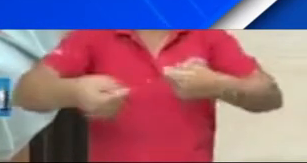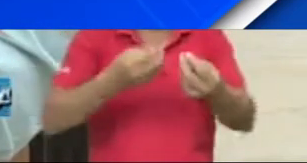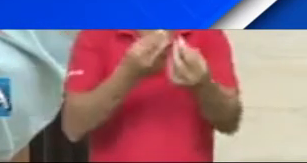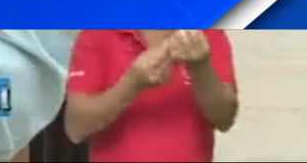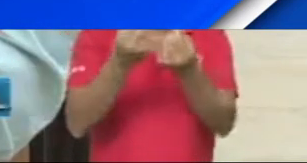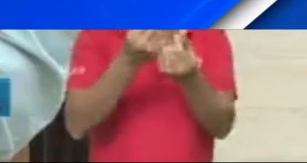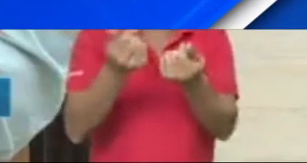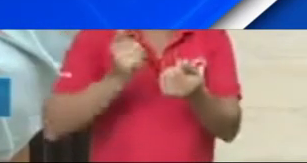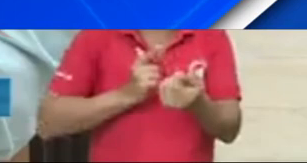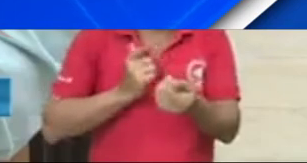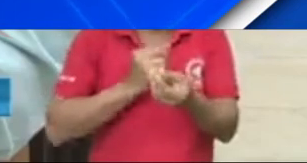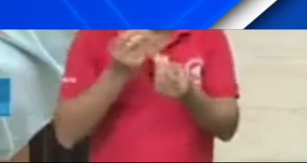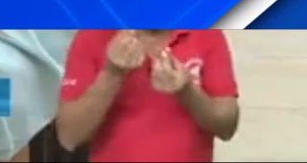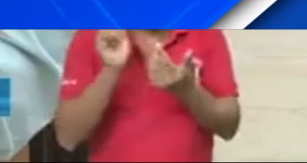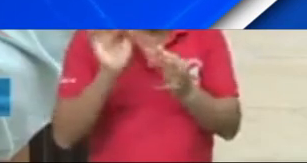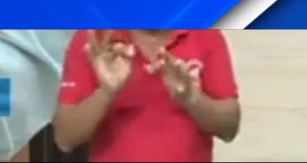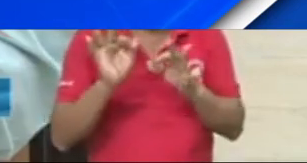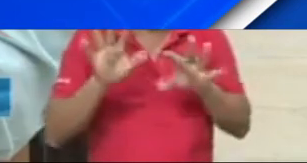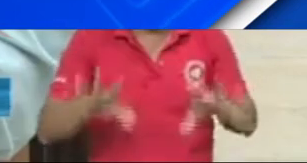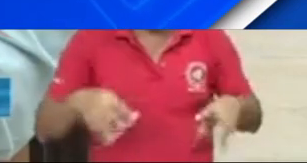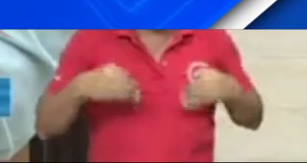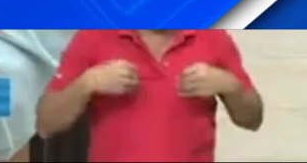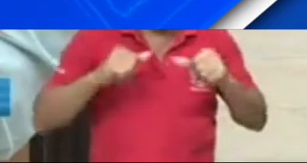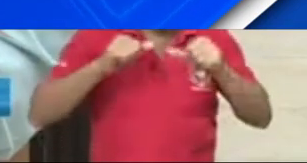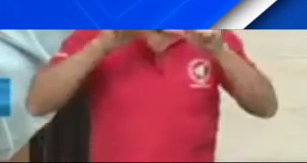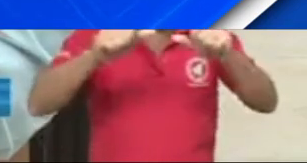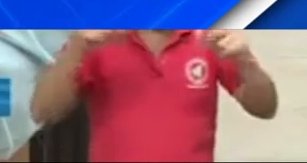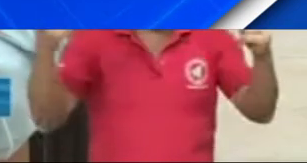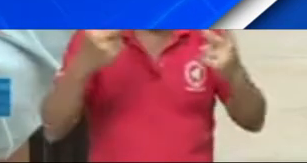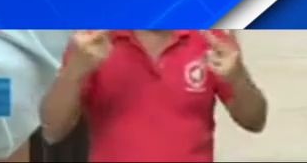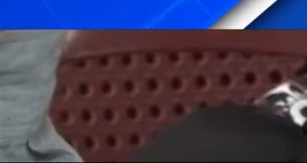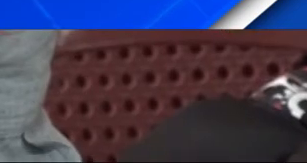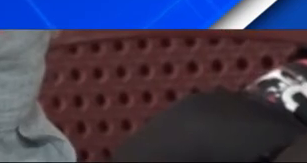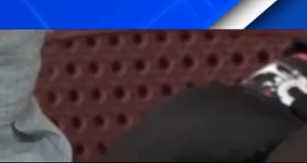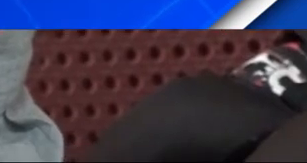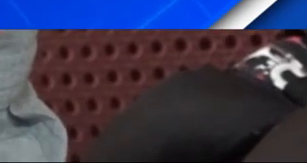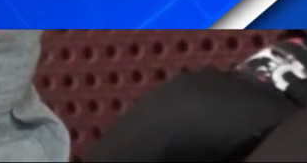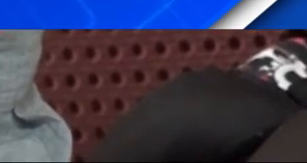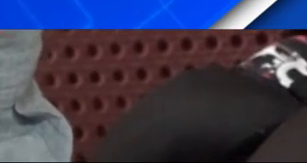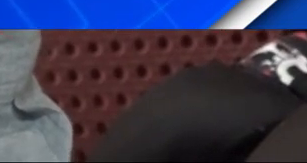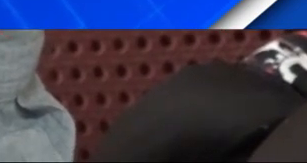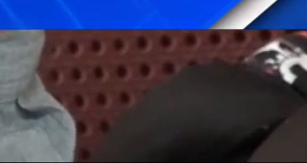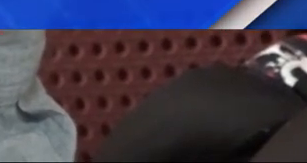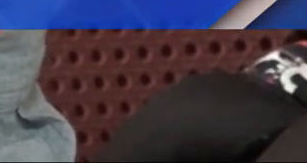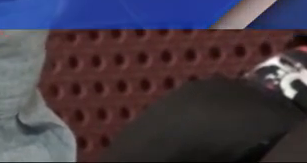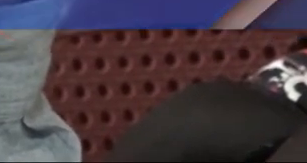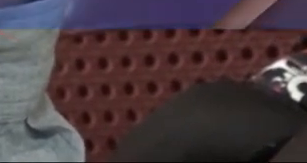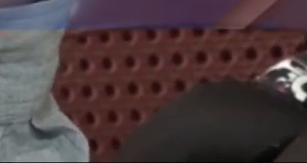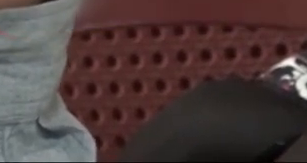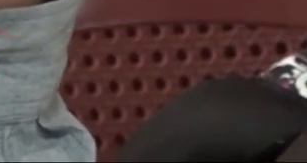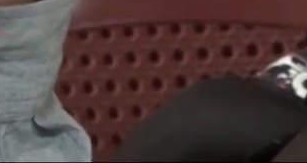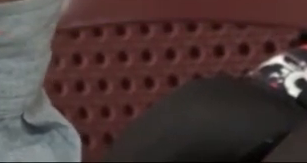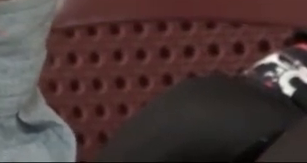para que tengan ingresos y puedan subsistir económicamente. Noticias 12, Darlene Tellez.